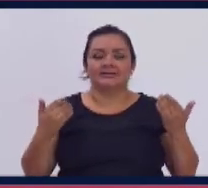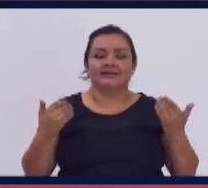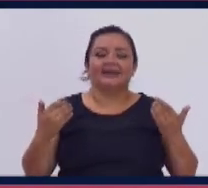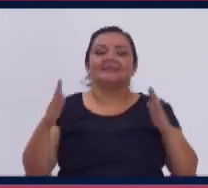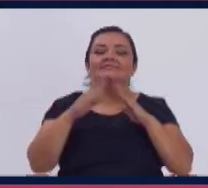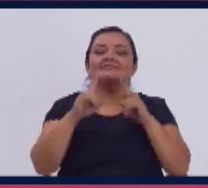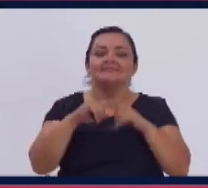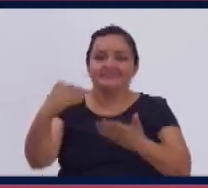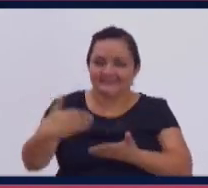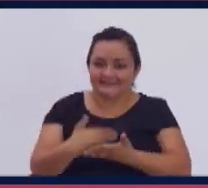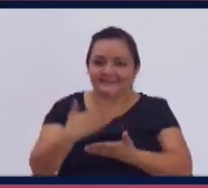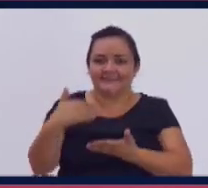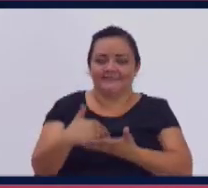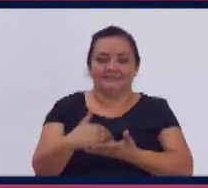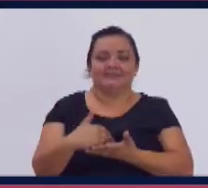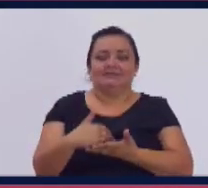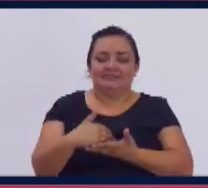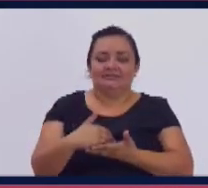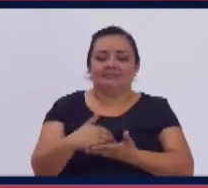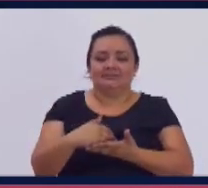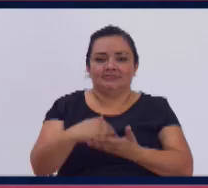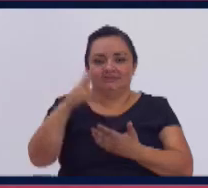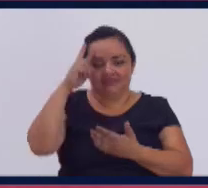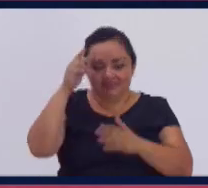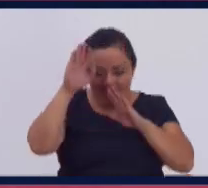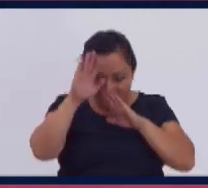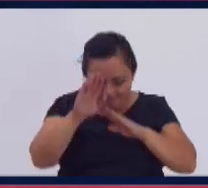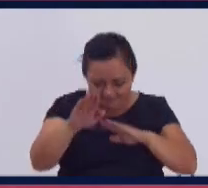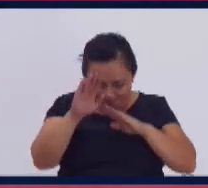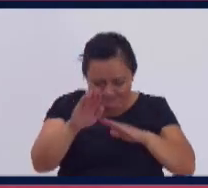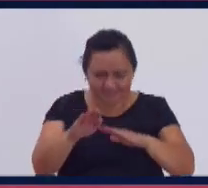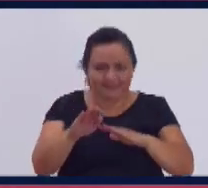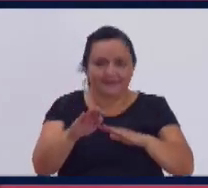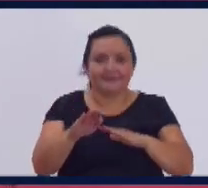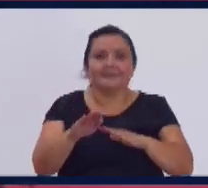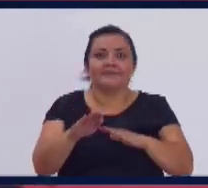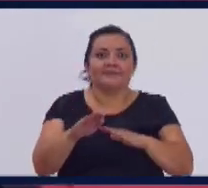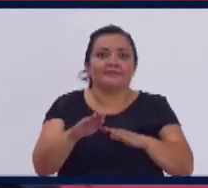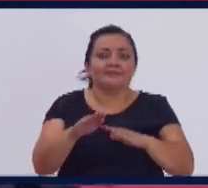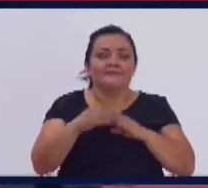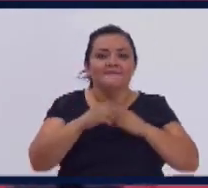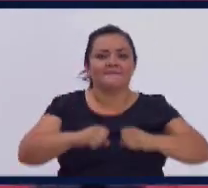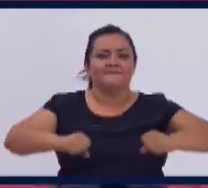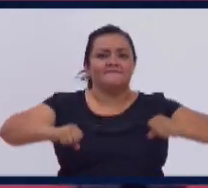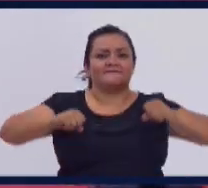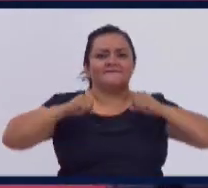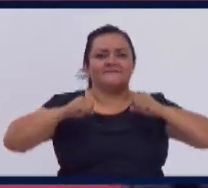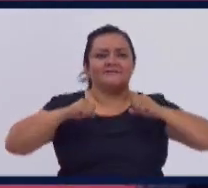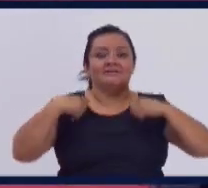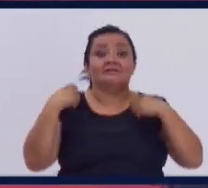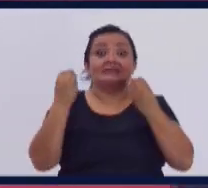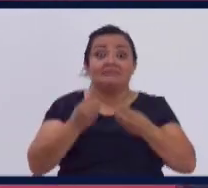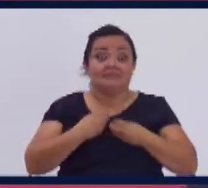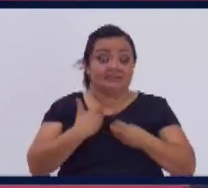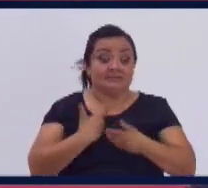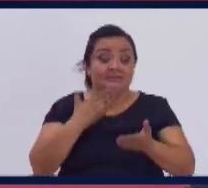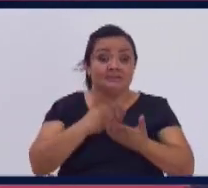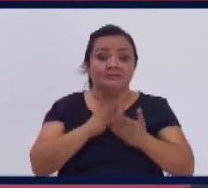si bien es cierto, es un acto de adoración, pero venir a la iglesia es un acto de fortalecimiento.